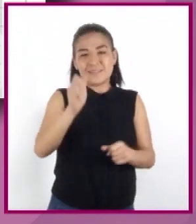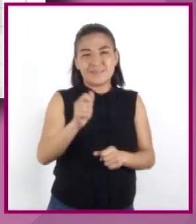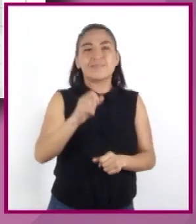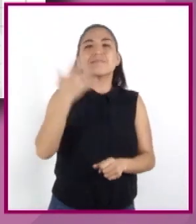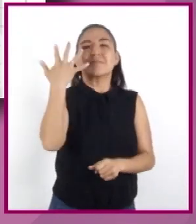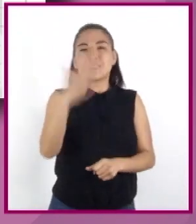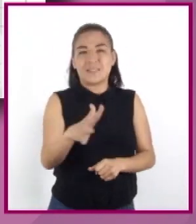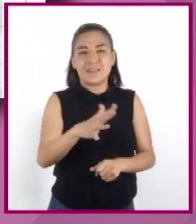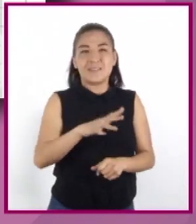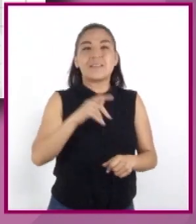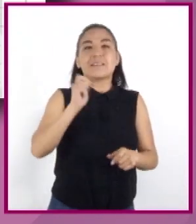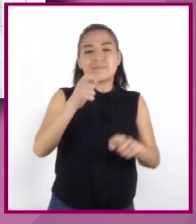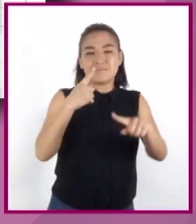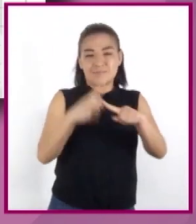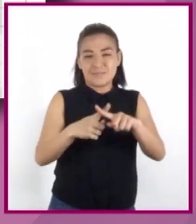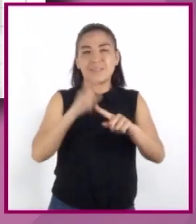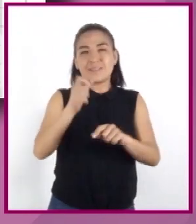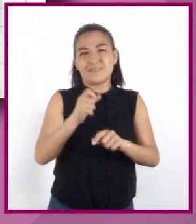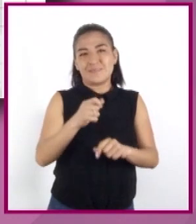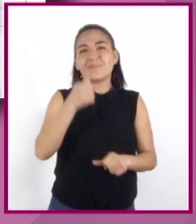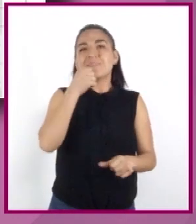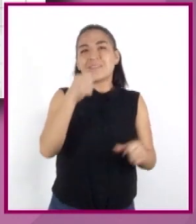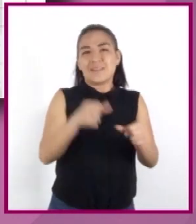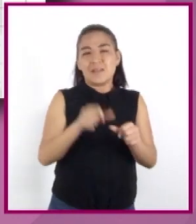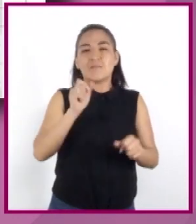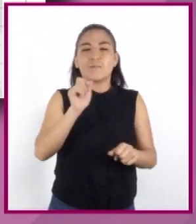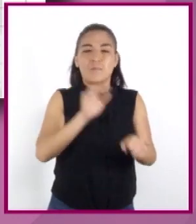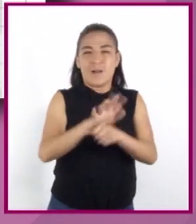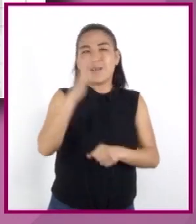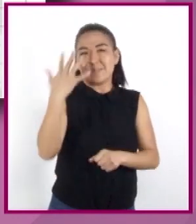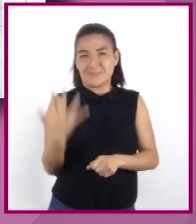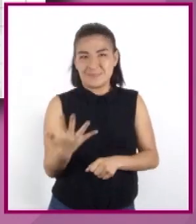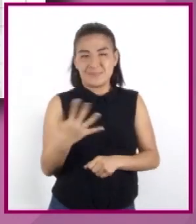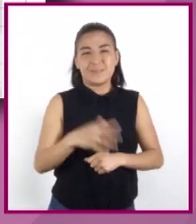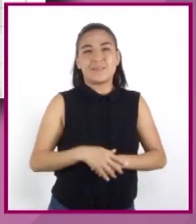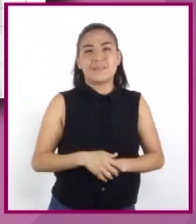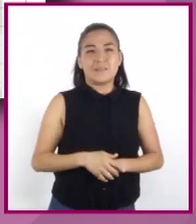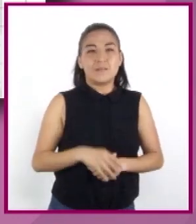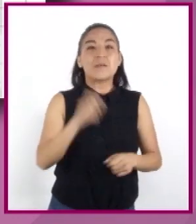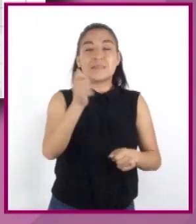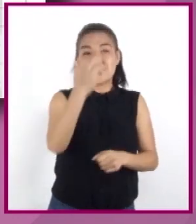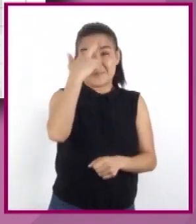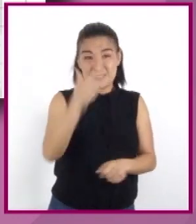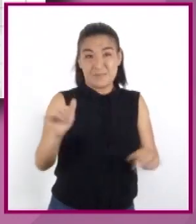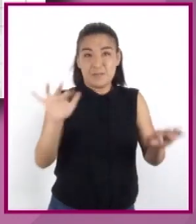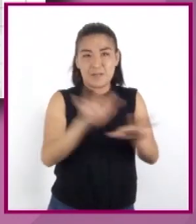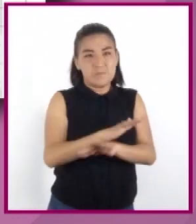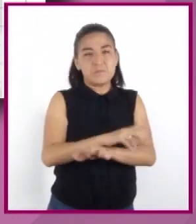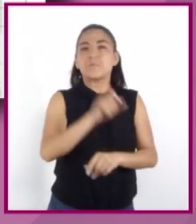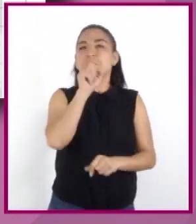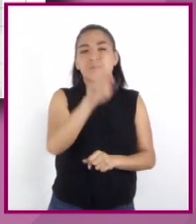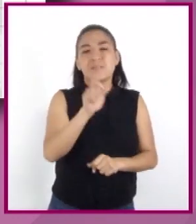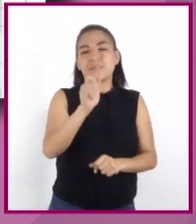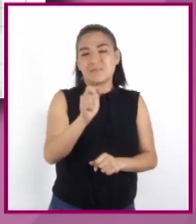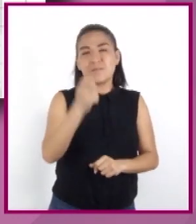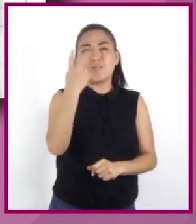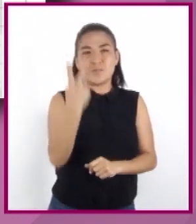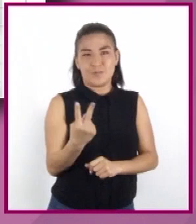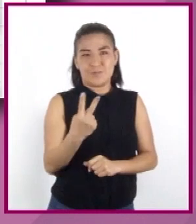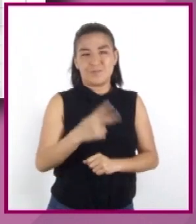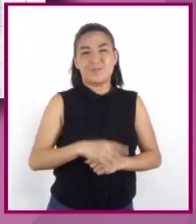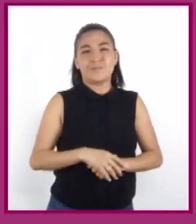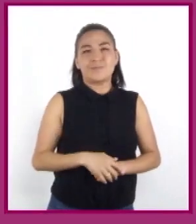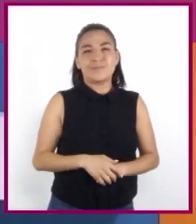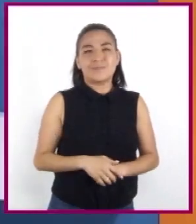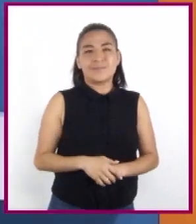la diferencia de las coordenadas en X, que es 5, por lo que la razón de cambio es igual a 2.